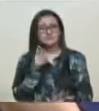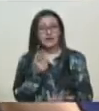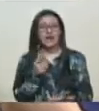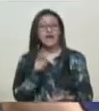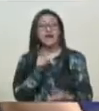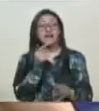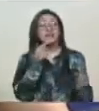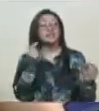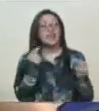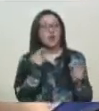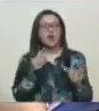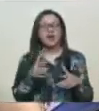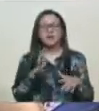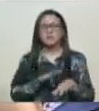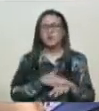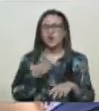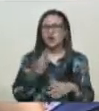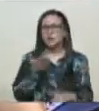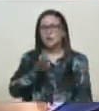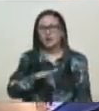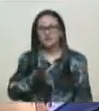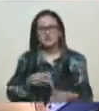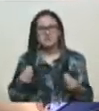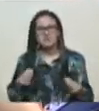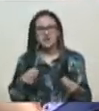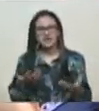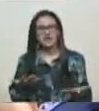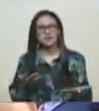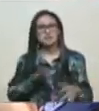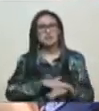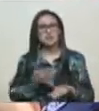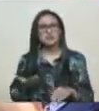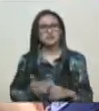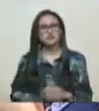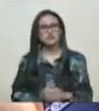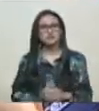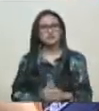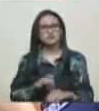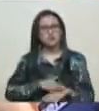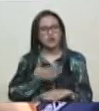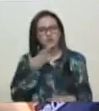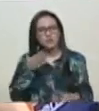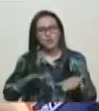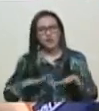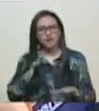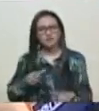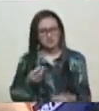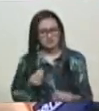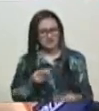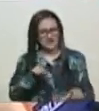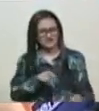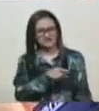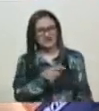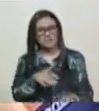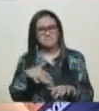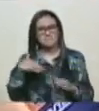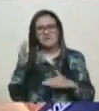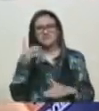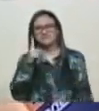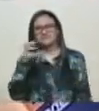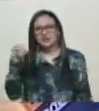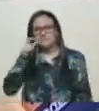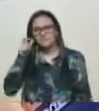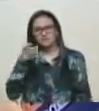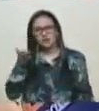para dialogar, entonces ¿por qué los muertos? ¿Por qué los muertos? Preguntamos nosotros. ¿Por qué los muertos? Había necesidad de que más de 100 muchachos, 100